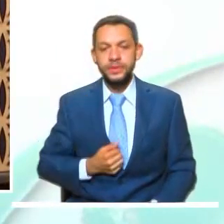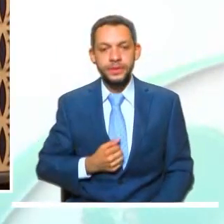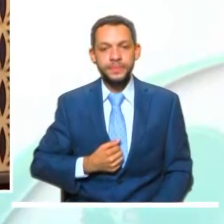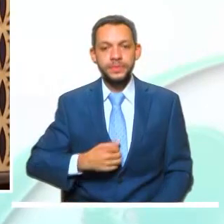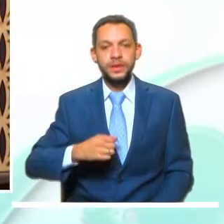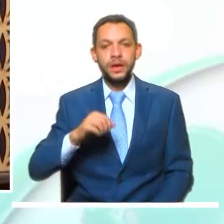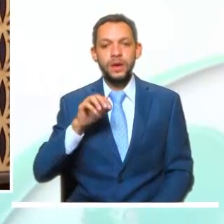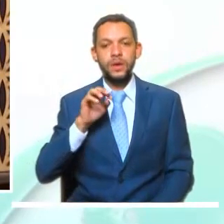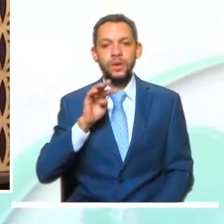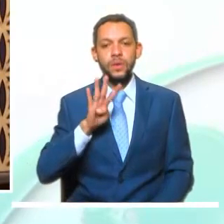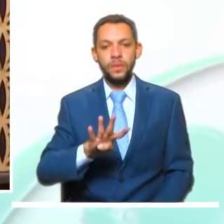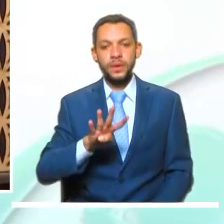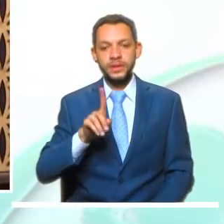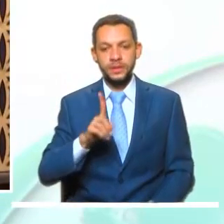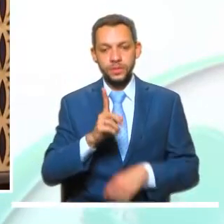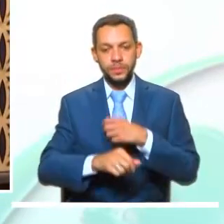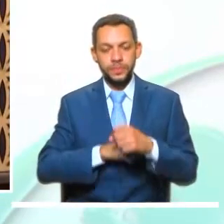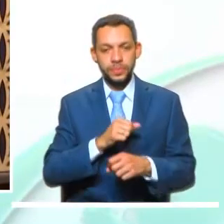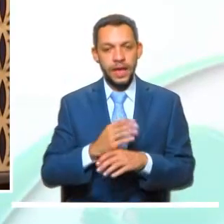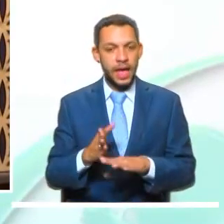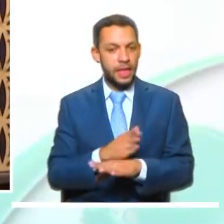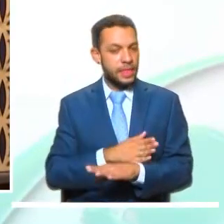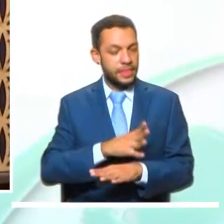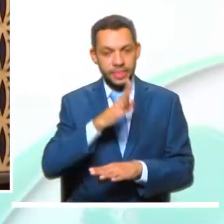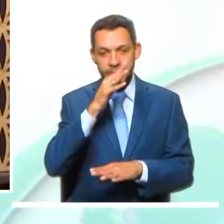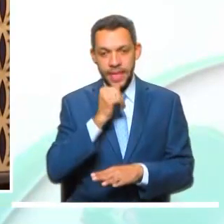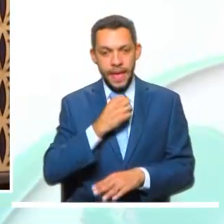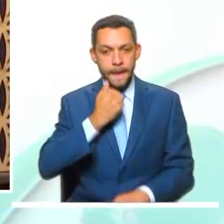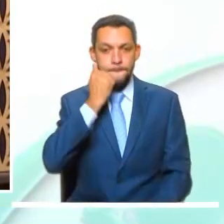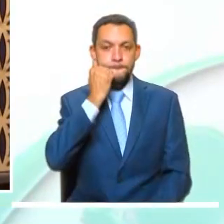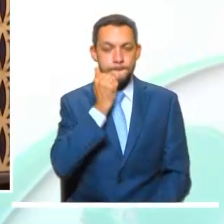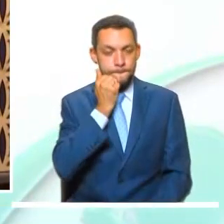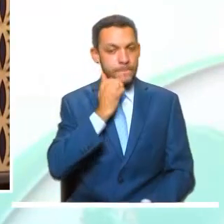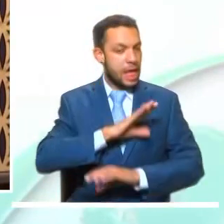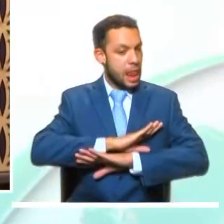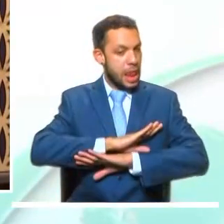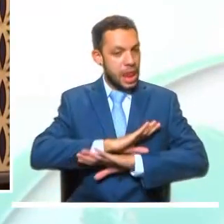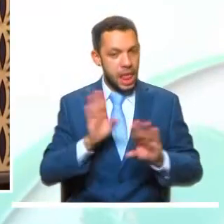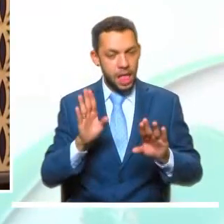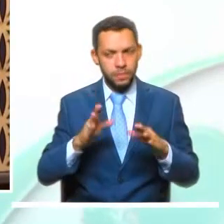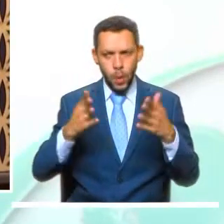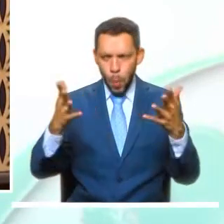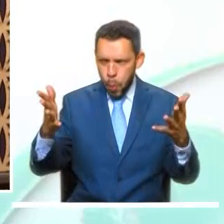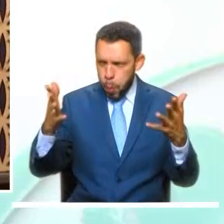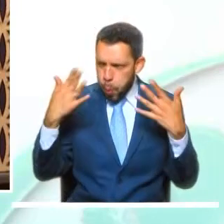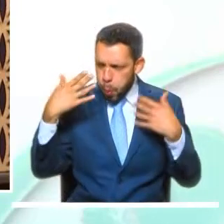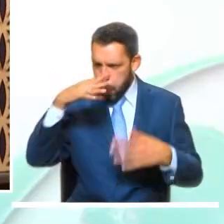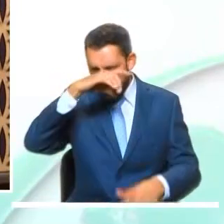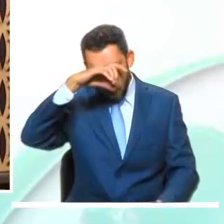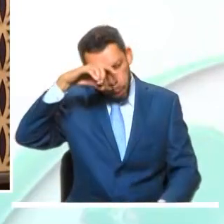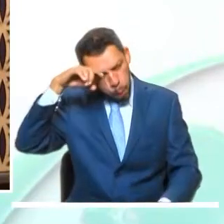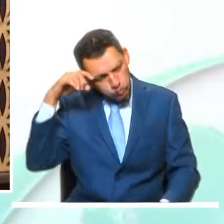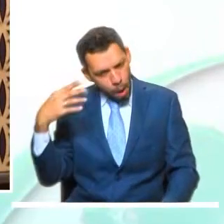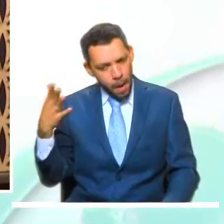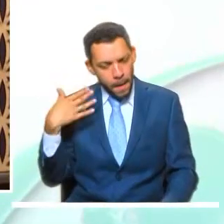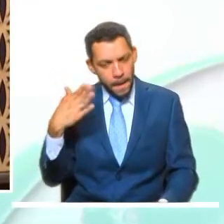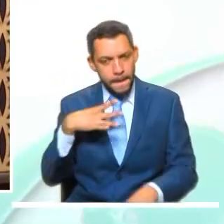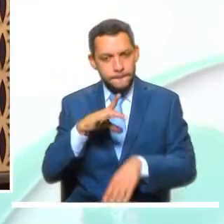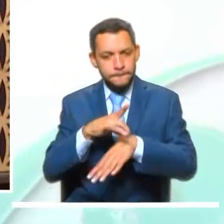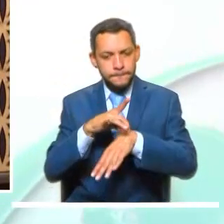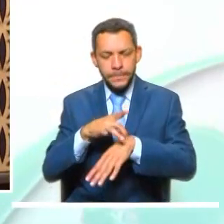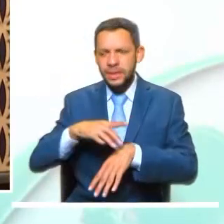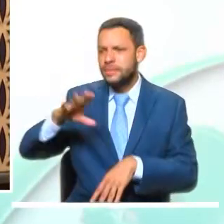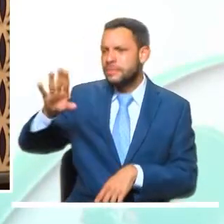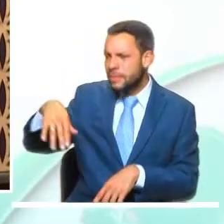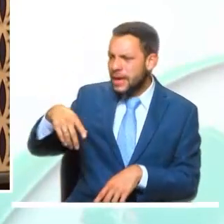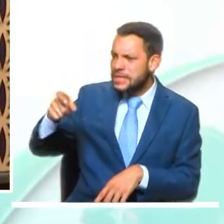años hace 11 meses no me llega período menstrual tengo muchos calores insomnio y le pregunté a la ginecóloga por un